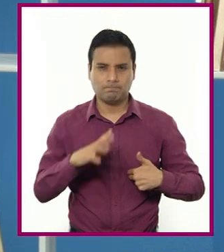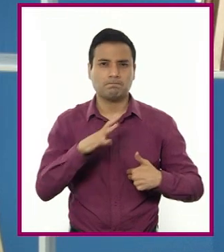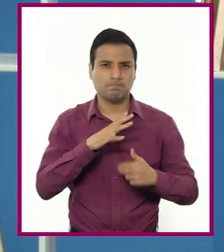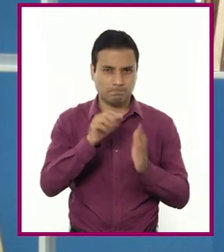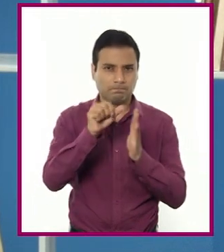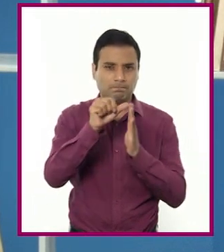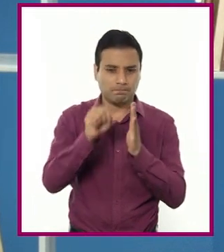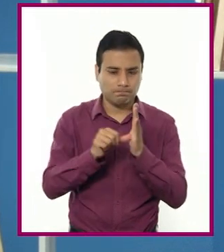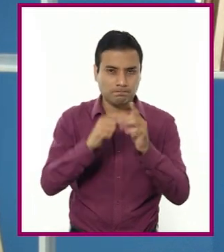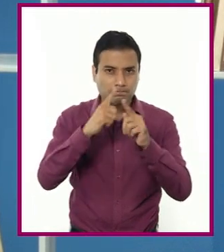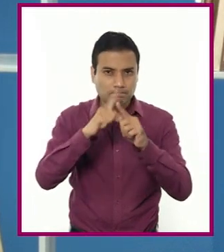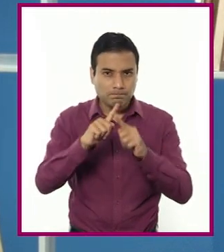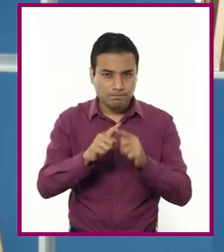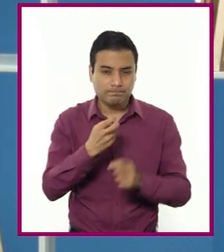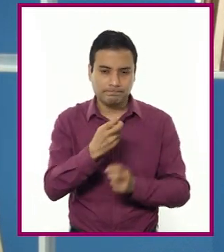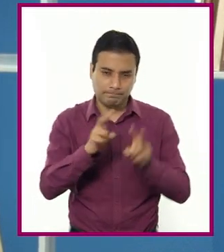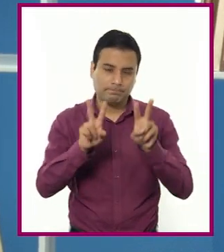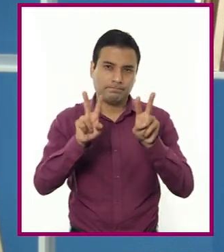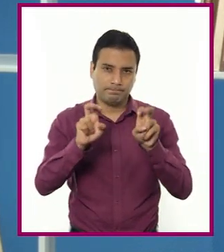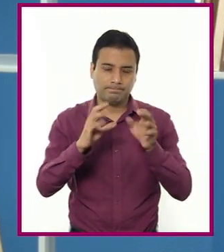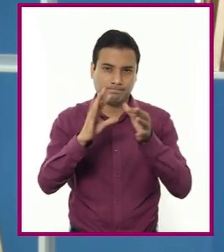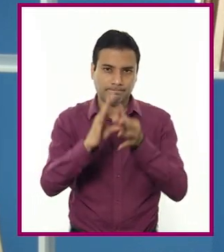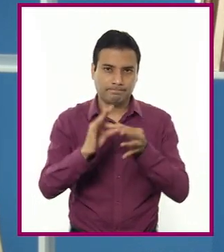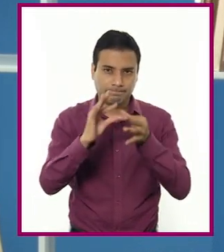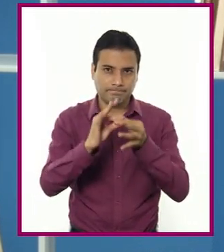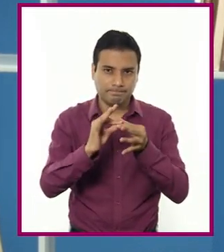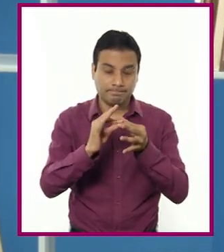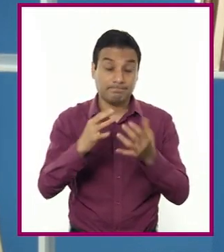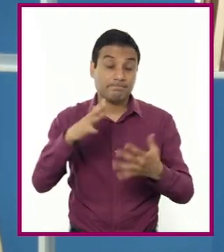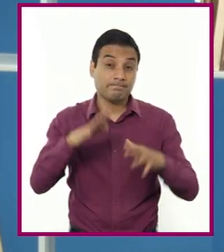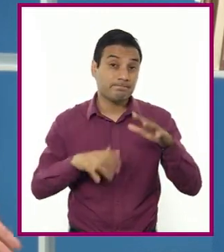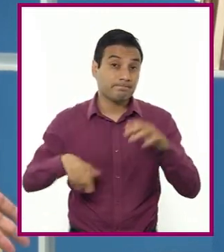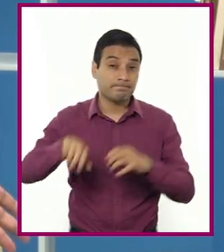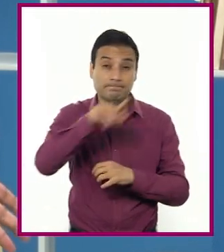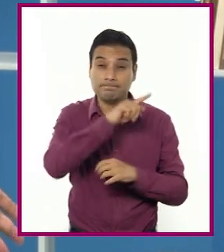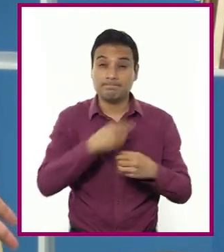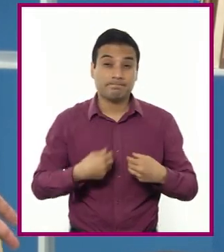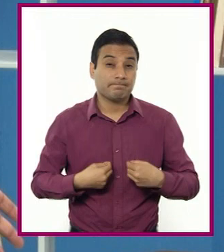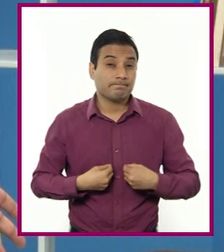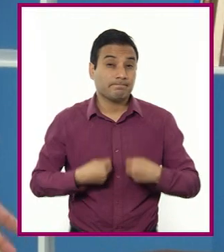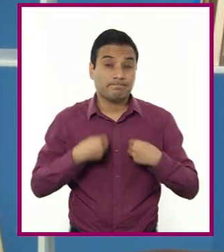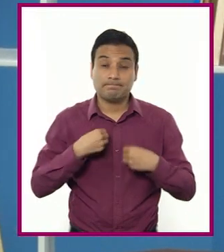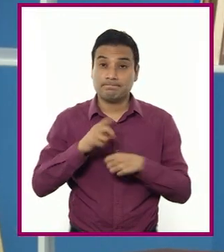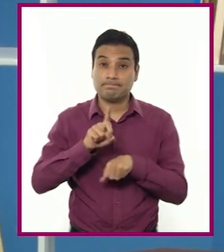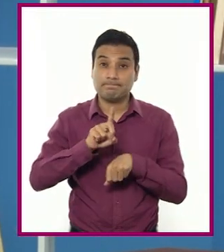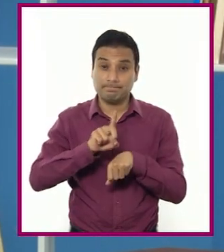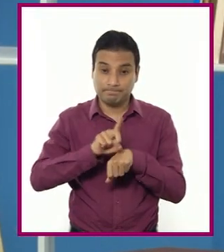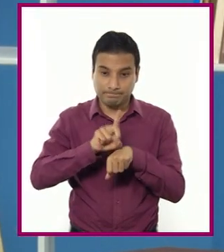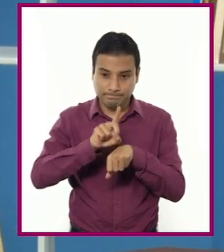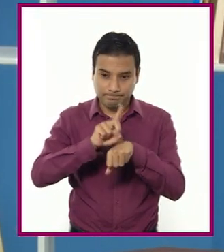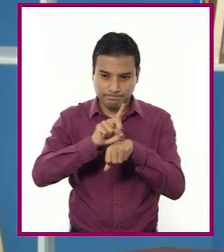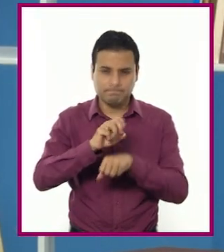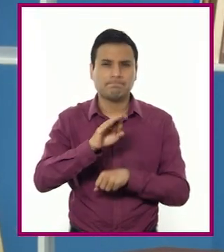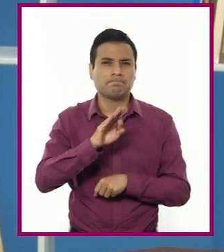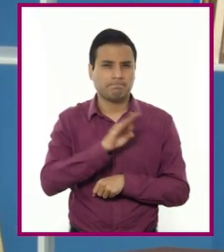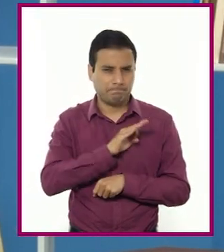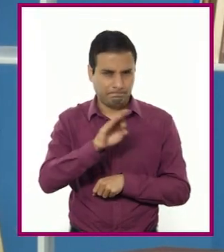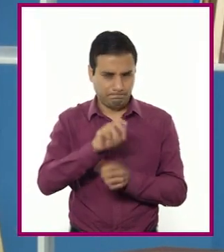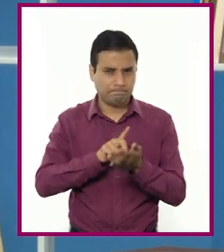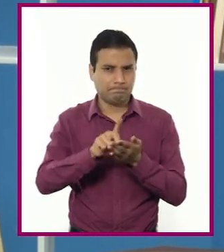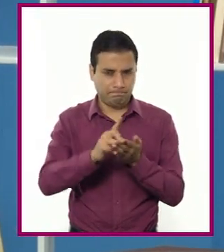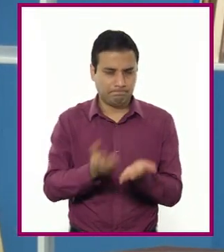ellos. Esto permite que en situaciones de la vida cotidiana los podamos ejercer. Para ejemplificar lo